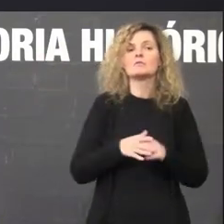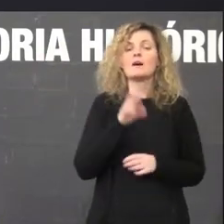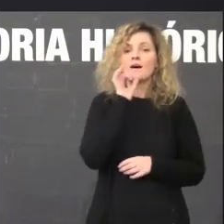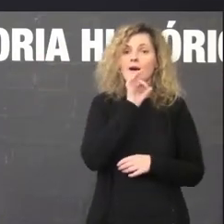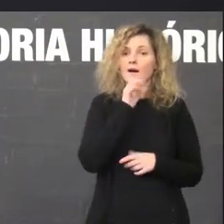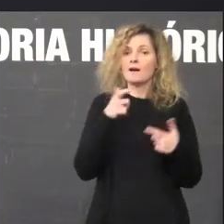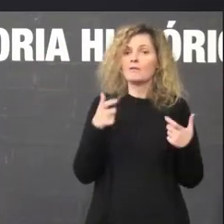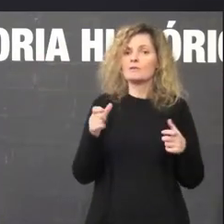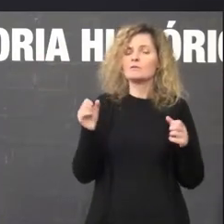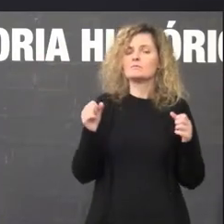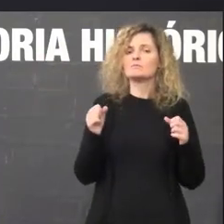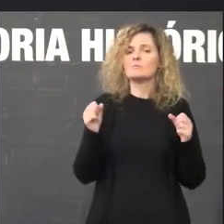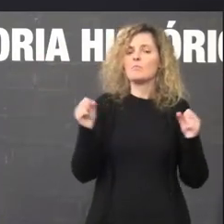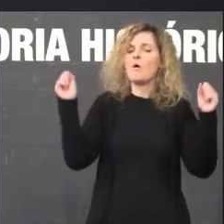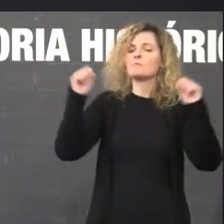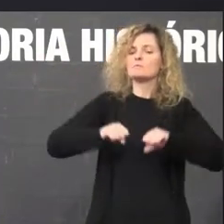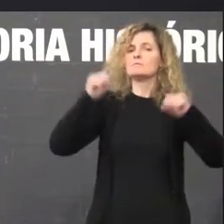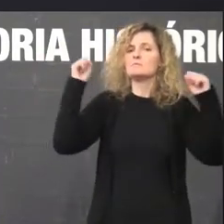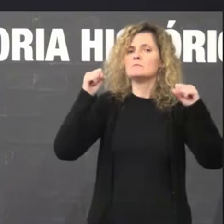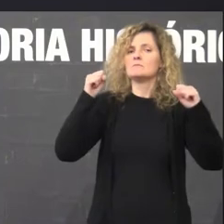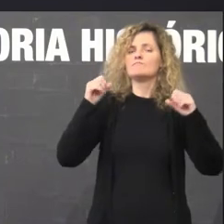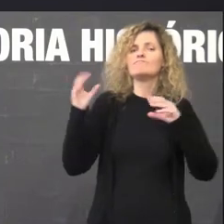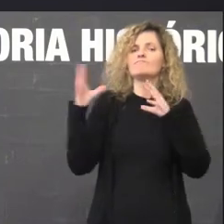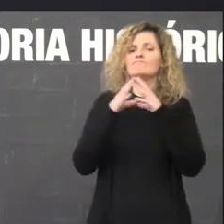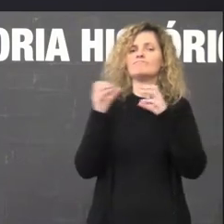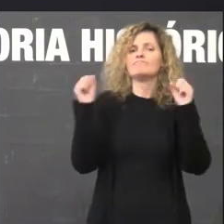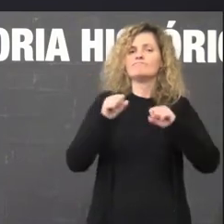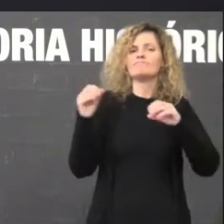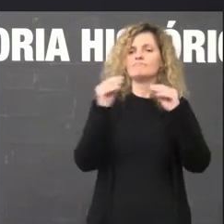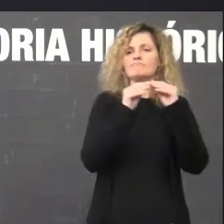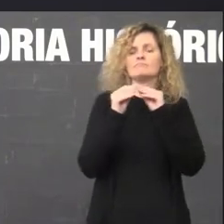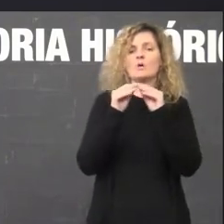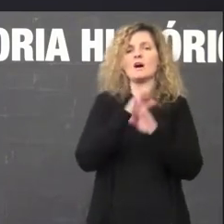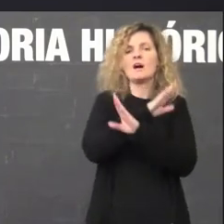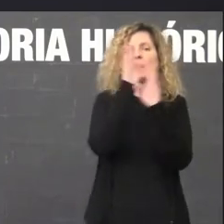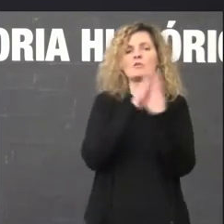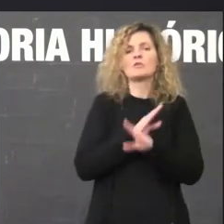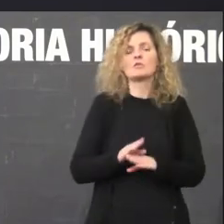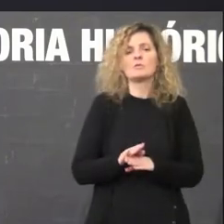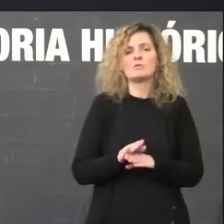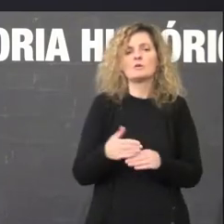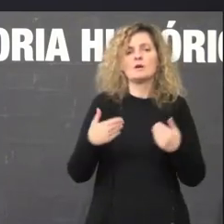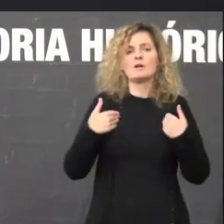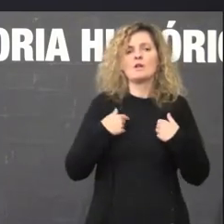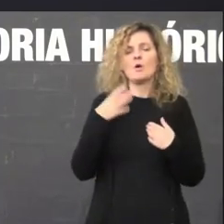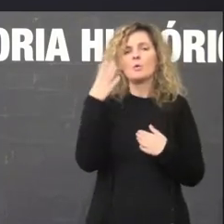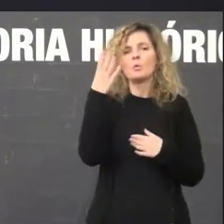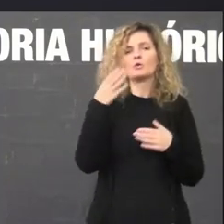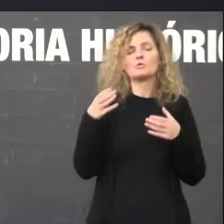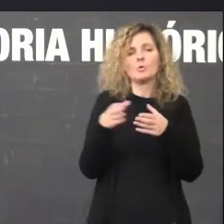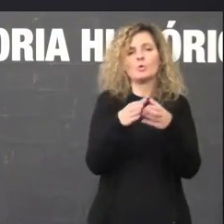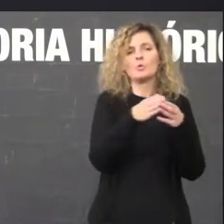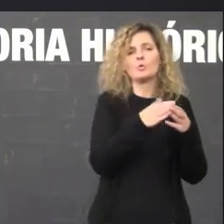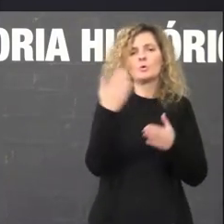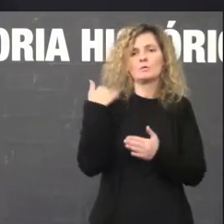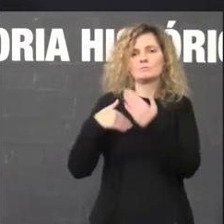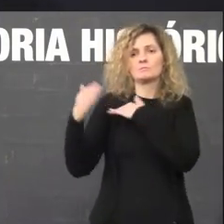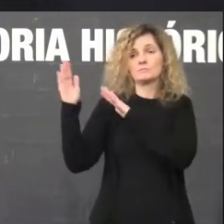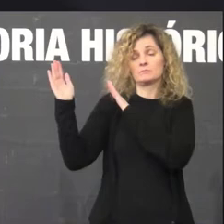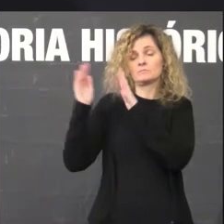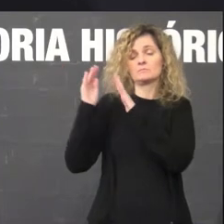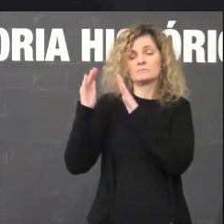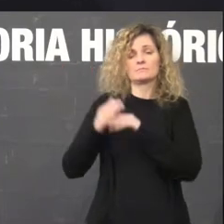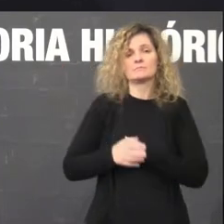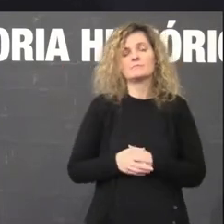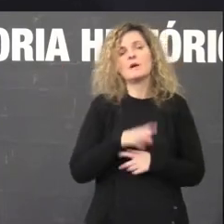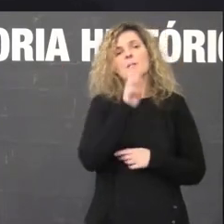galego aprobou por unanimidade unha resolución dos cabos dos grupos parlamentarios daquela legislatura.